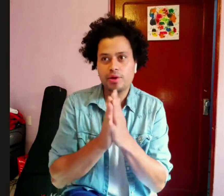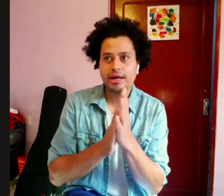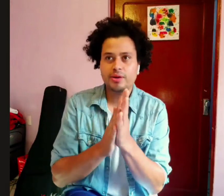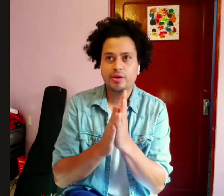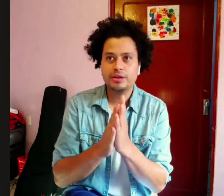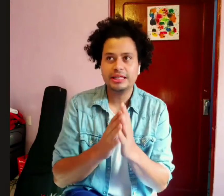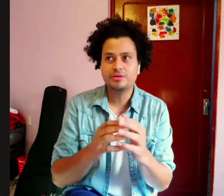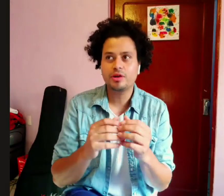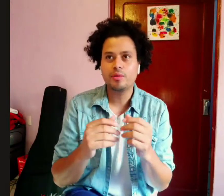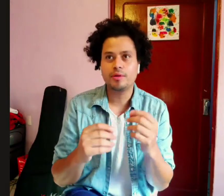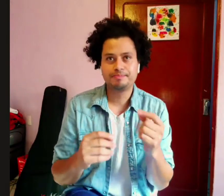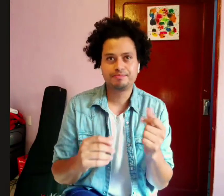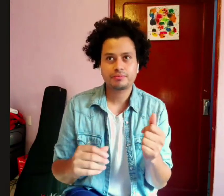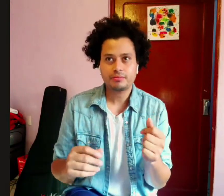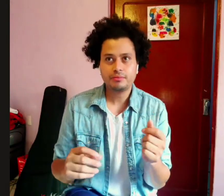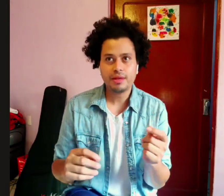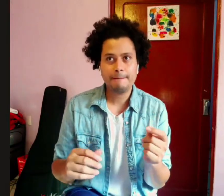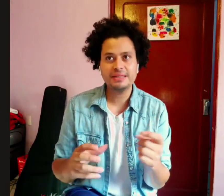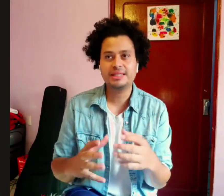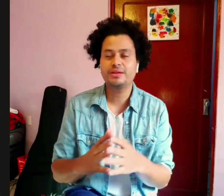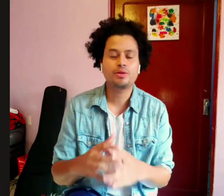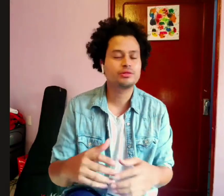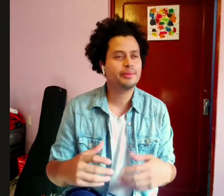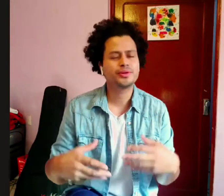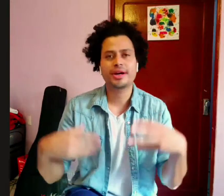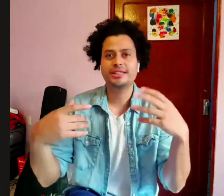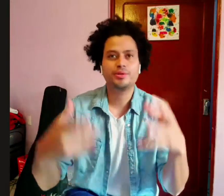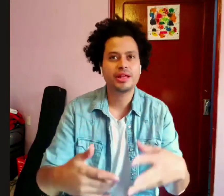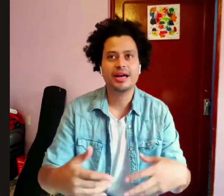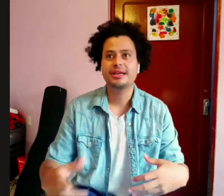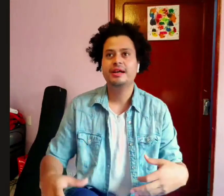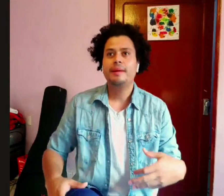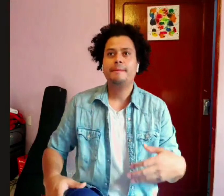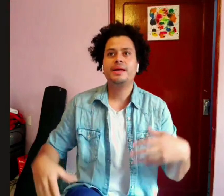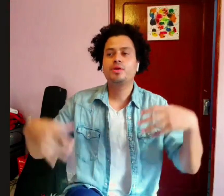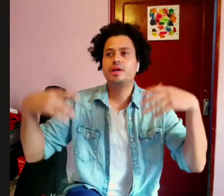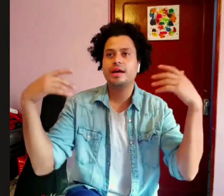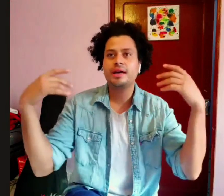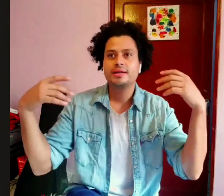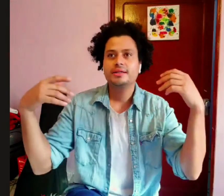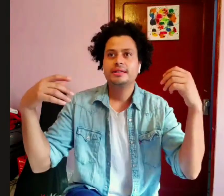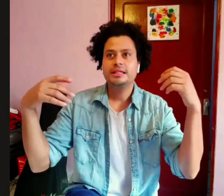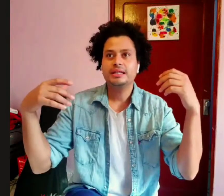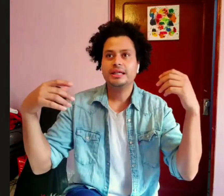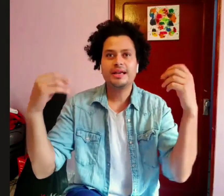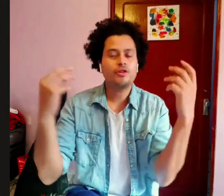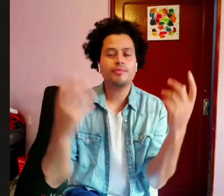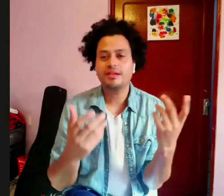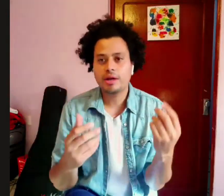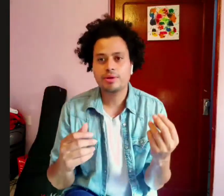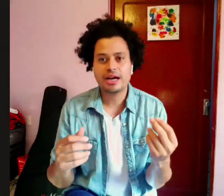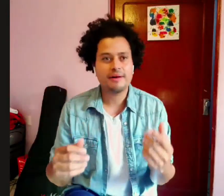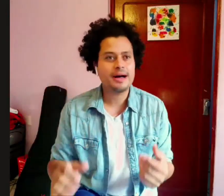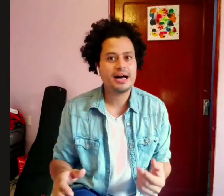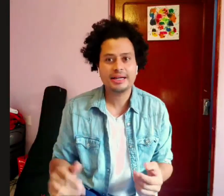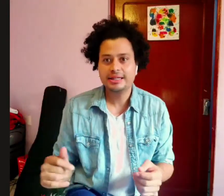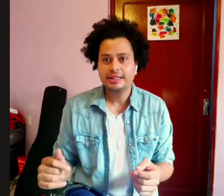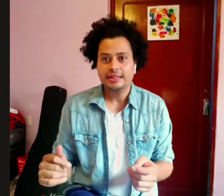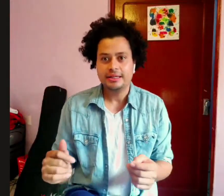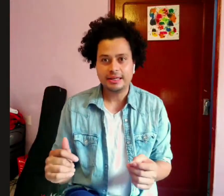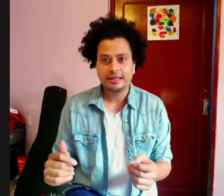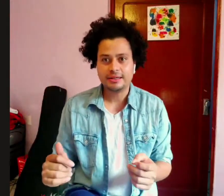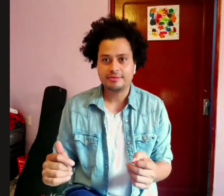están fluyendo, y estoy como pensando, justamente organizando ideas, viendo qué, en qué formato las voy a